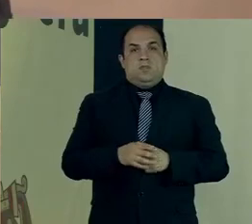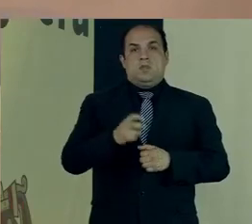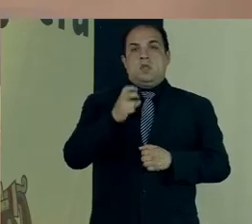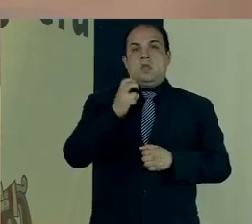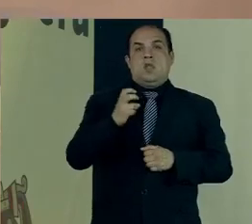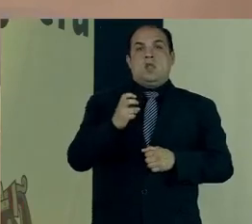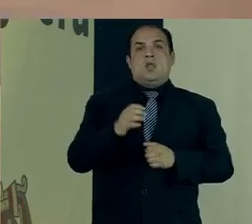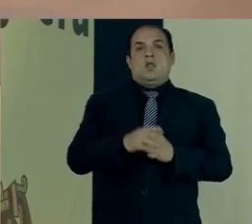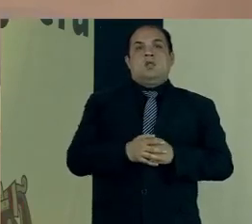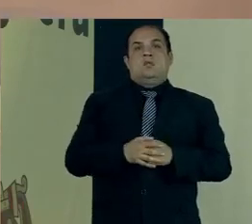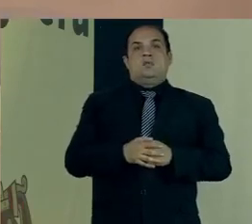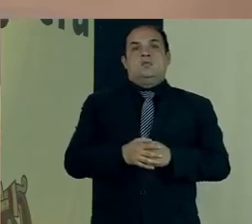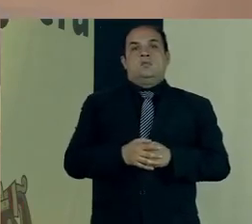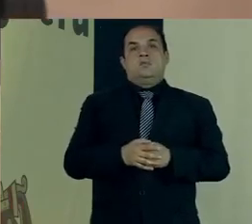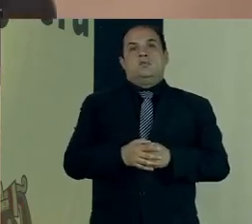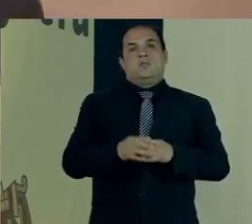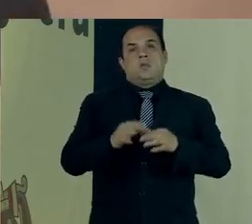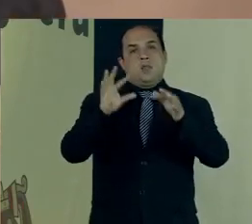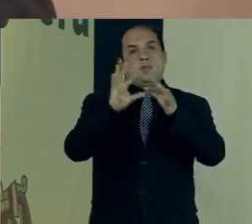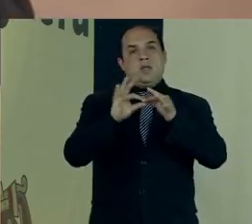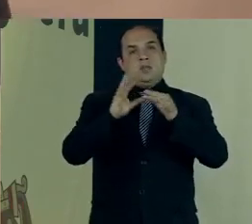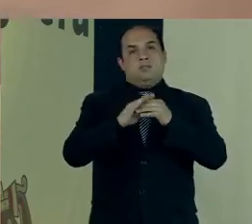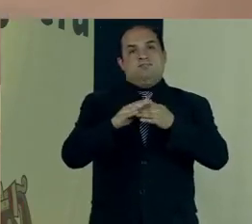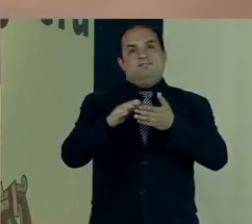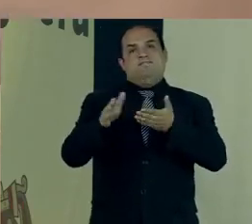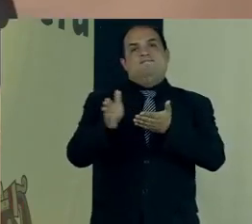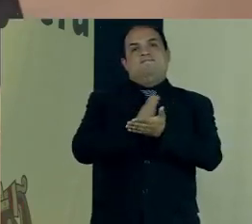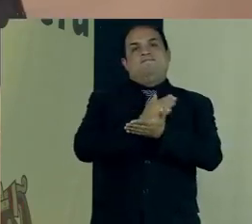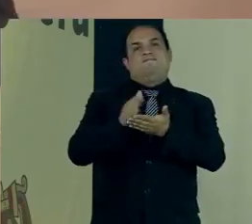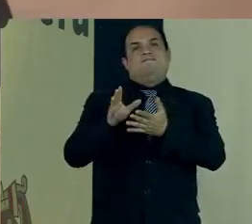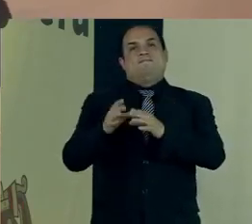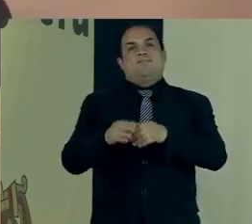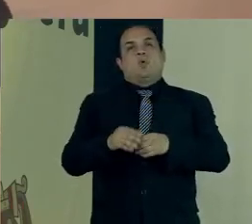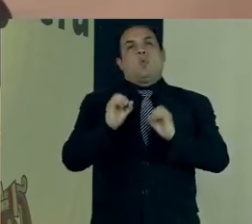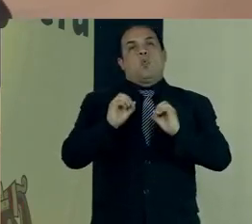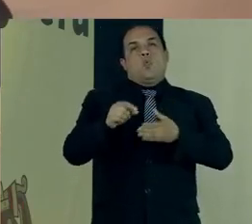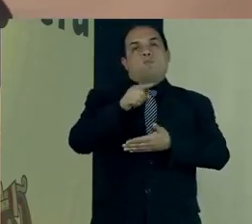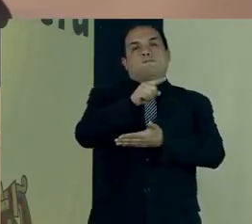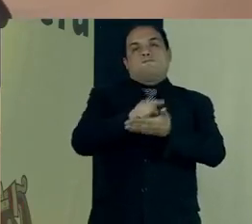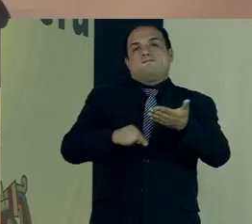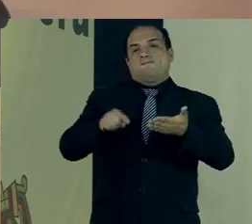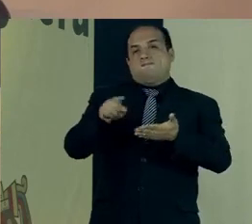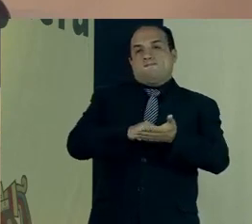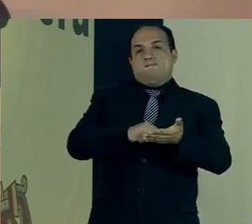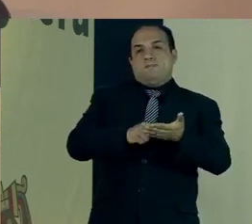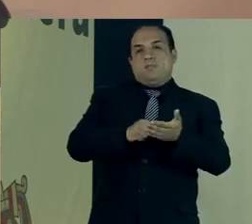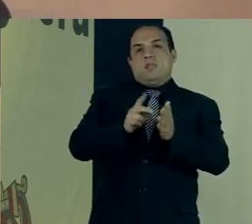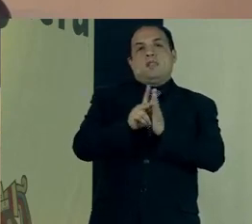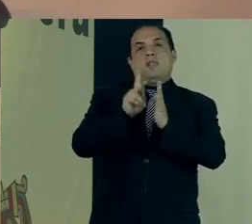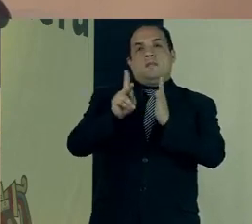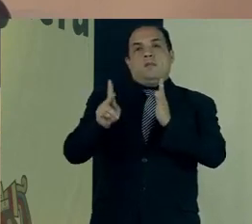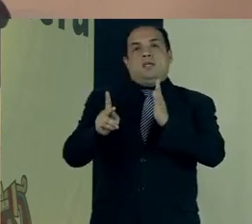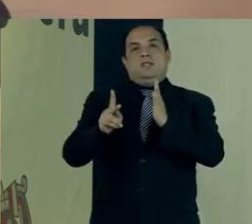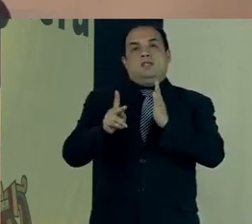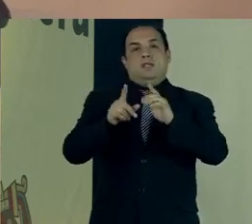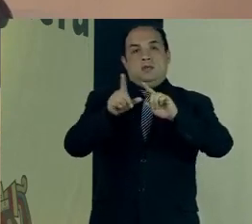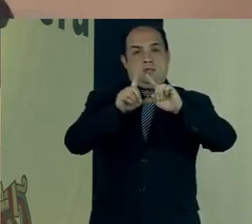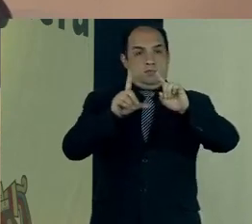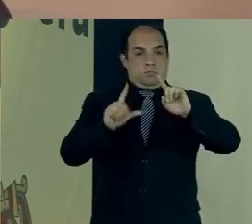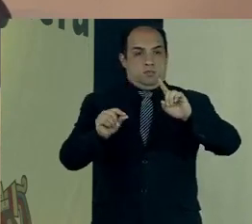planteamientos fueron excluidos fueron censurados de la prensa nacional